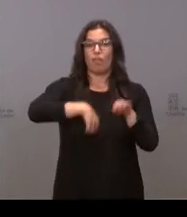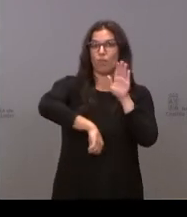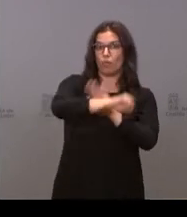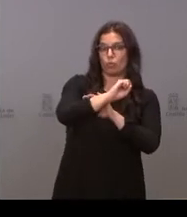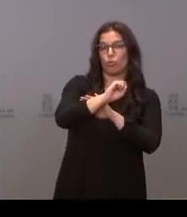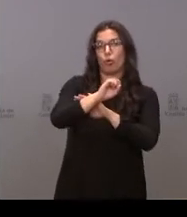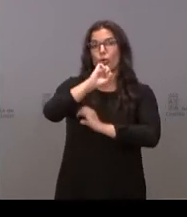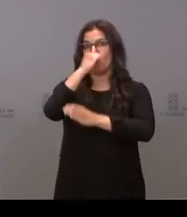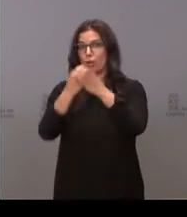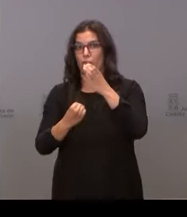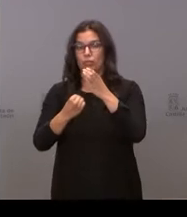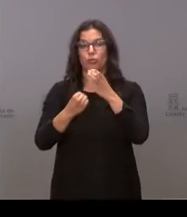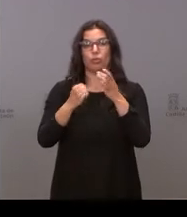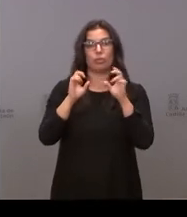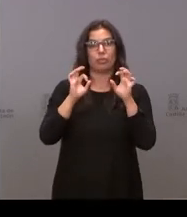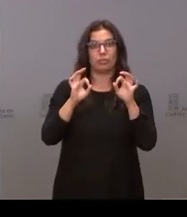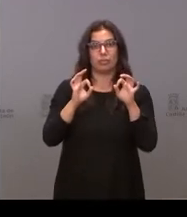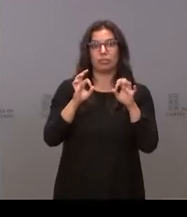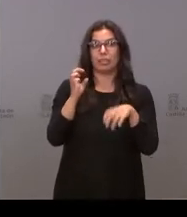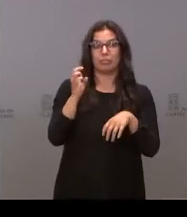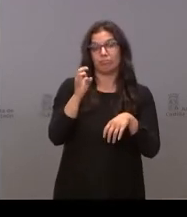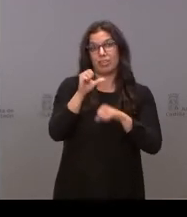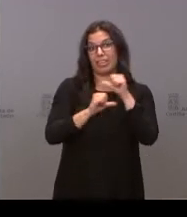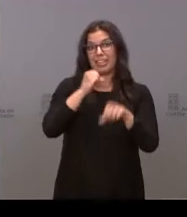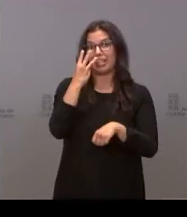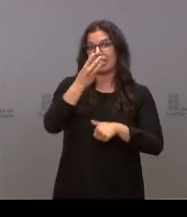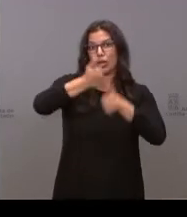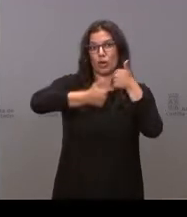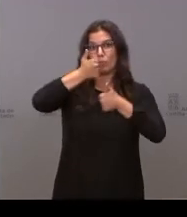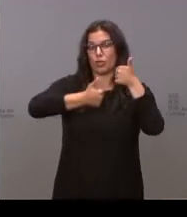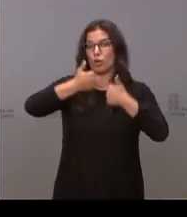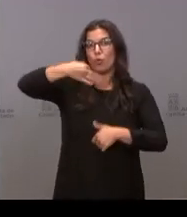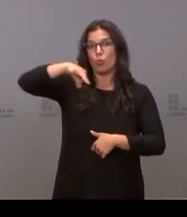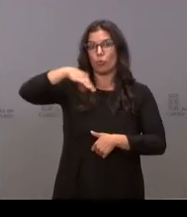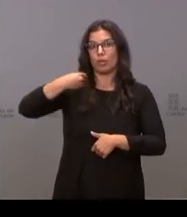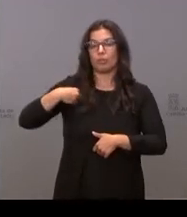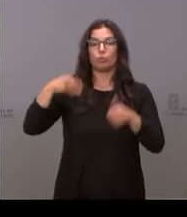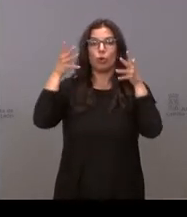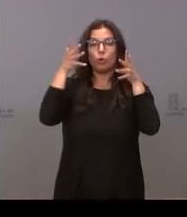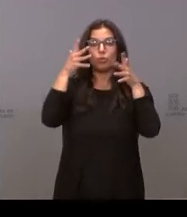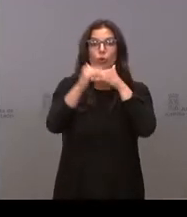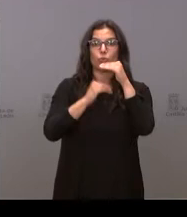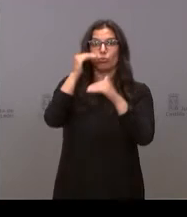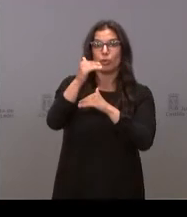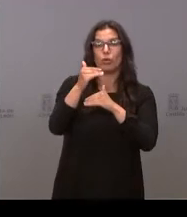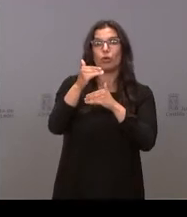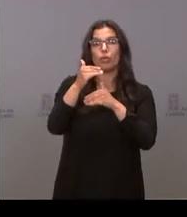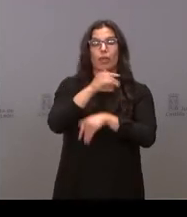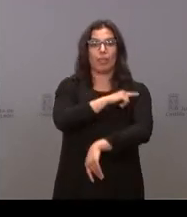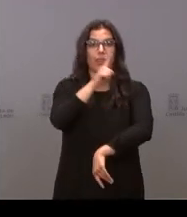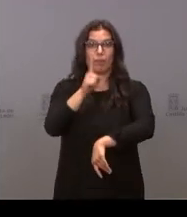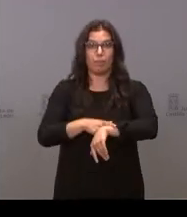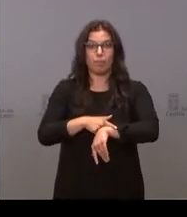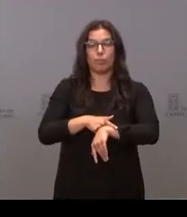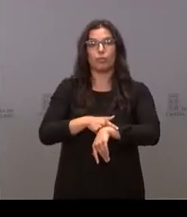el baloncesto en la ACB son las tres únicas competiciones que el Consejo Superior de Deporte no ha permitido que